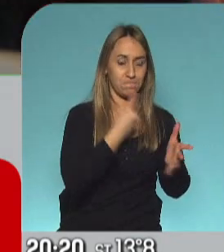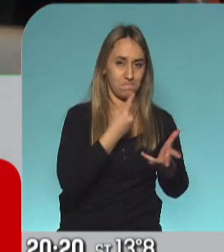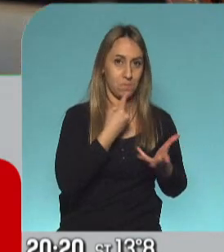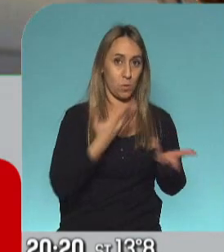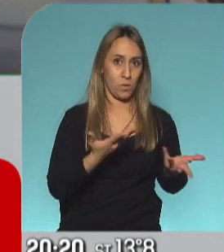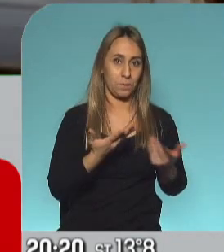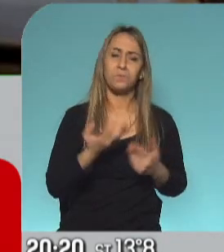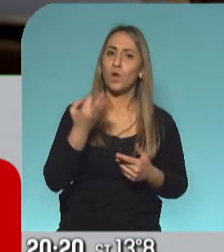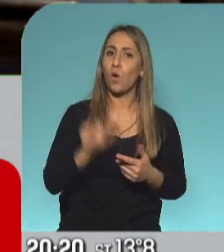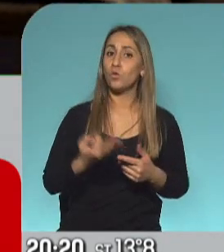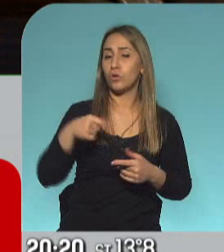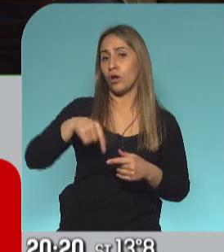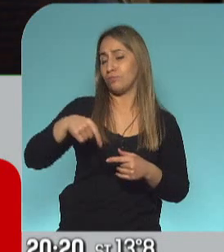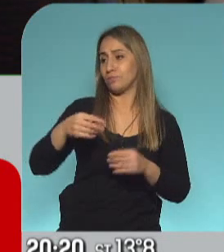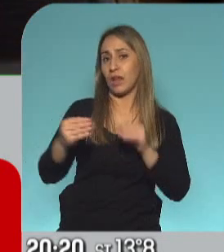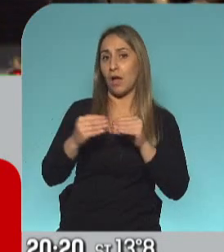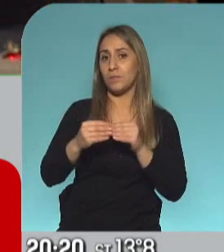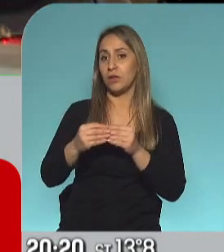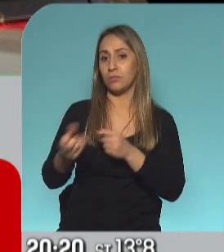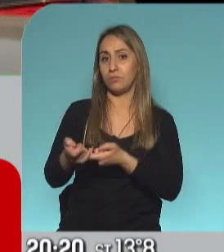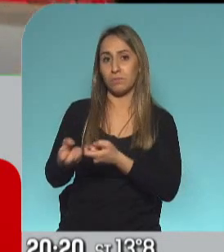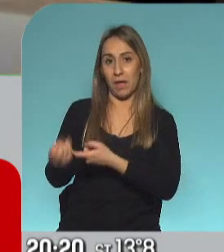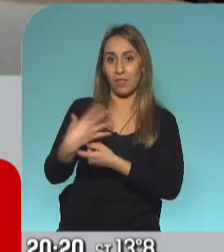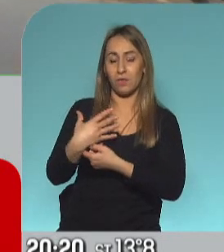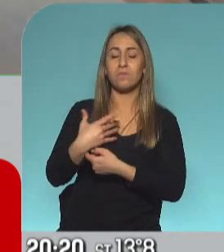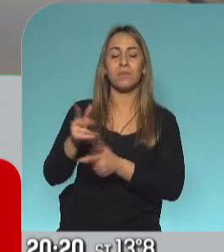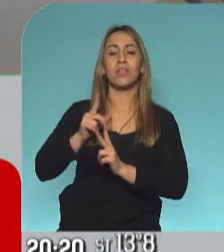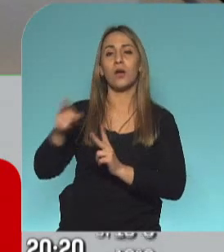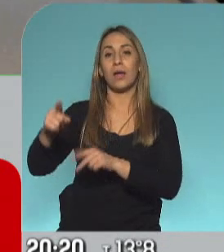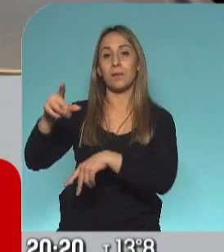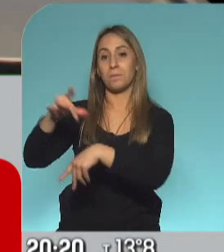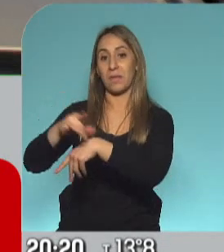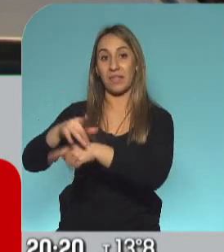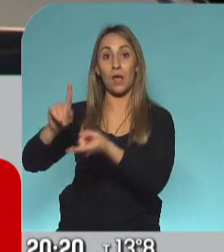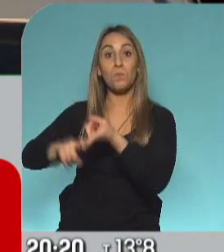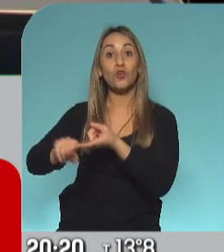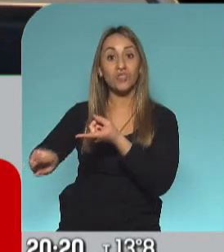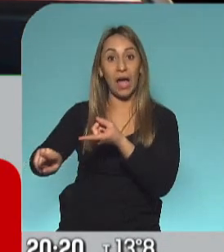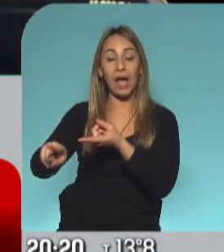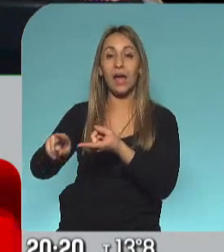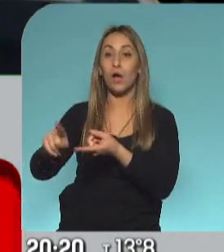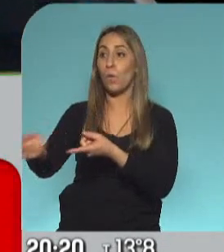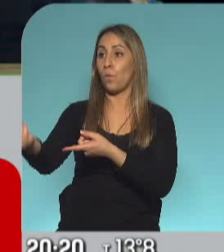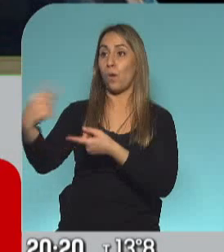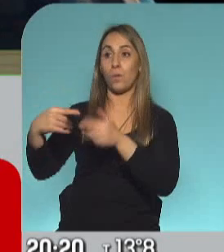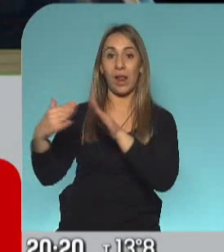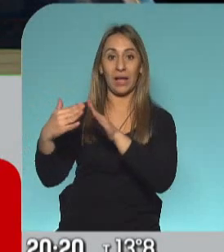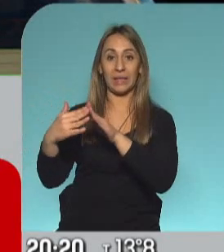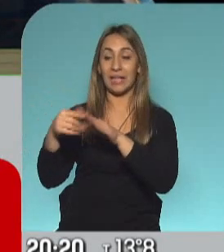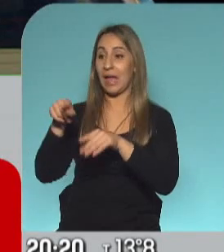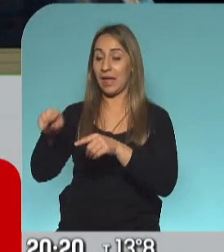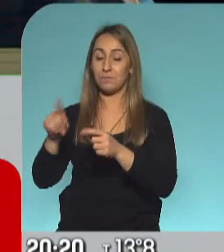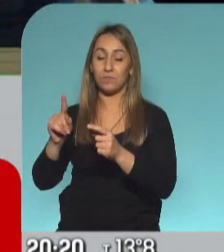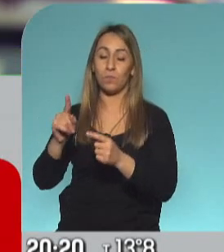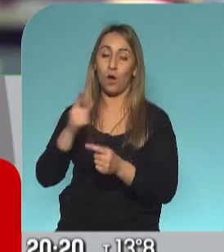casualmente hoy un amigo, me escribe diciendo que la mujer que es médica volvió a la casa y está él y los 2